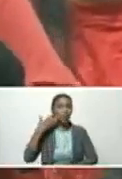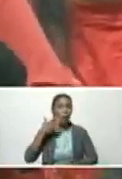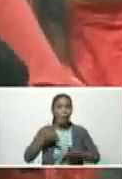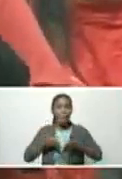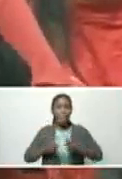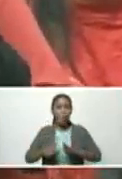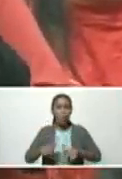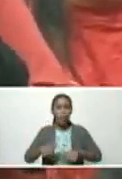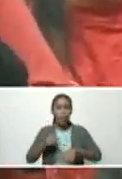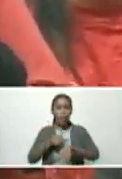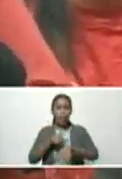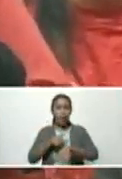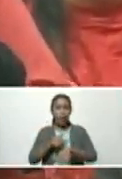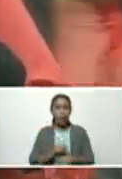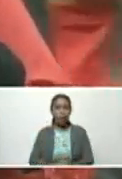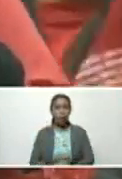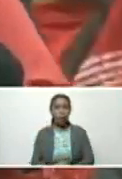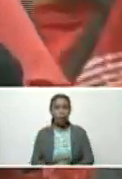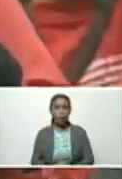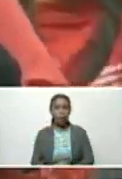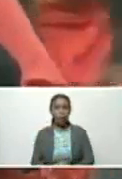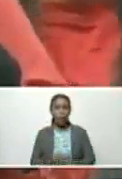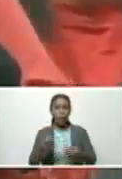esta era.